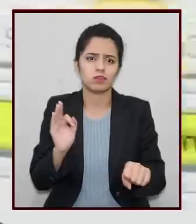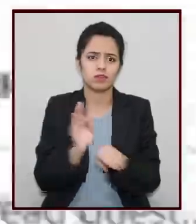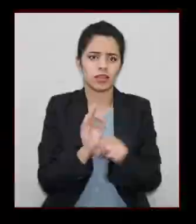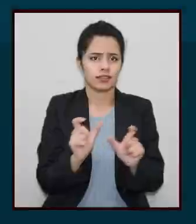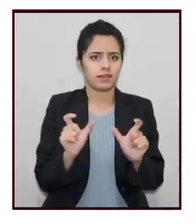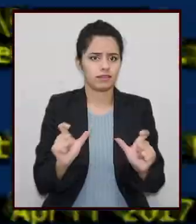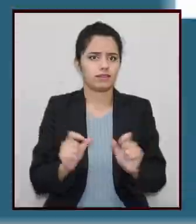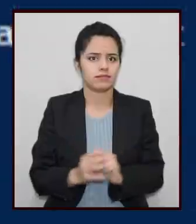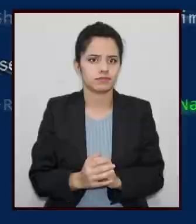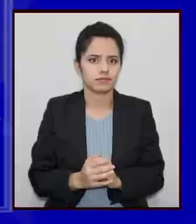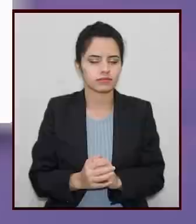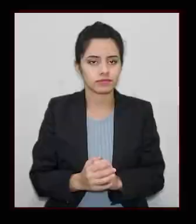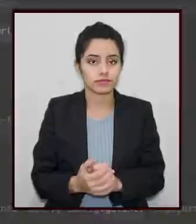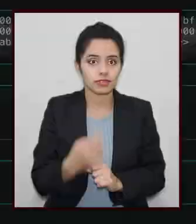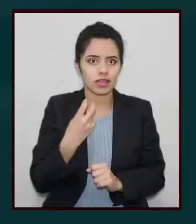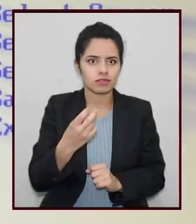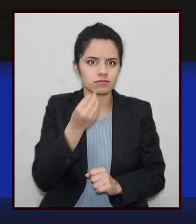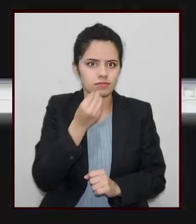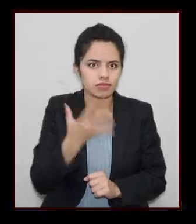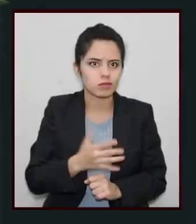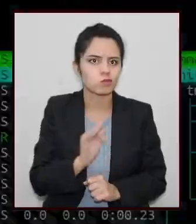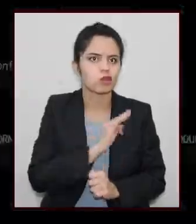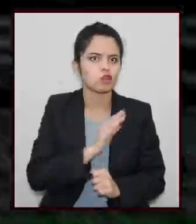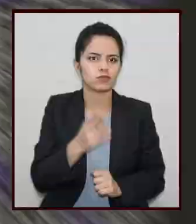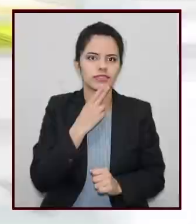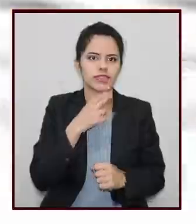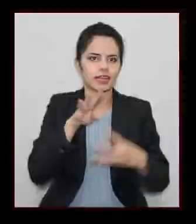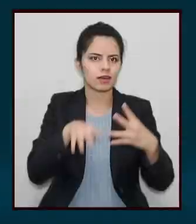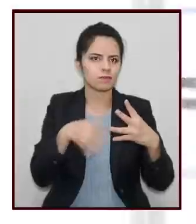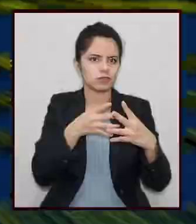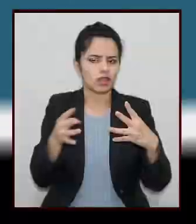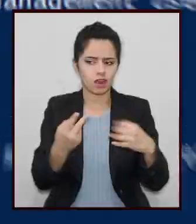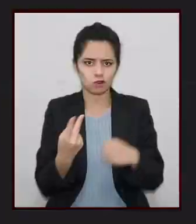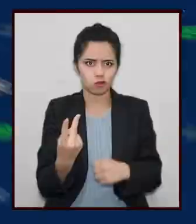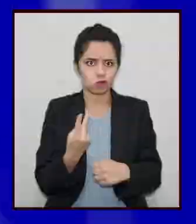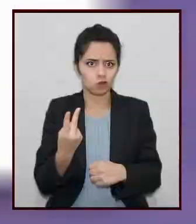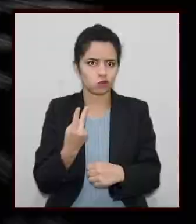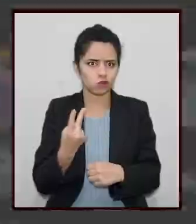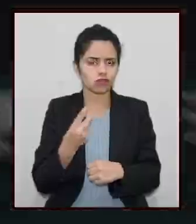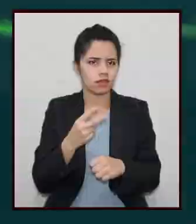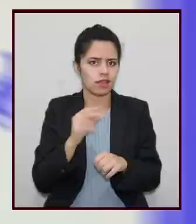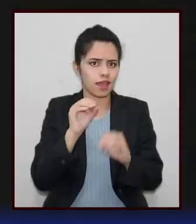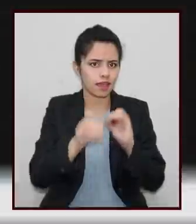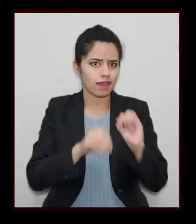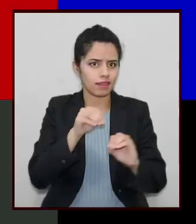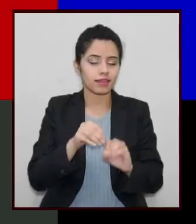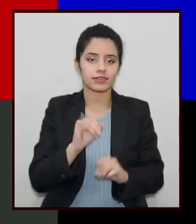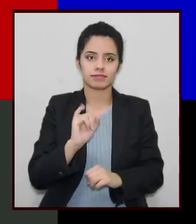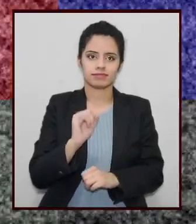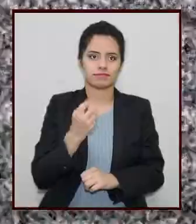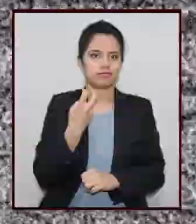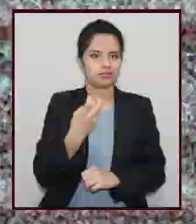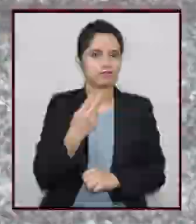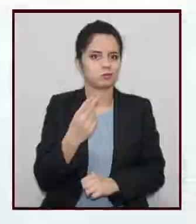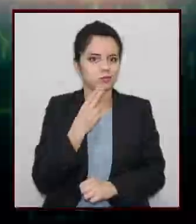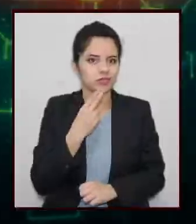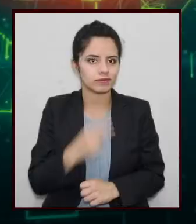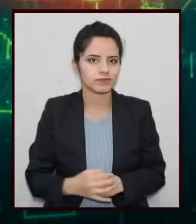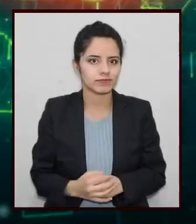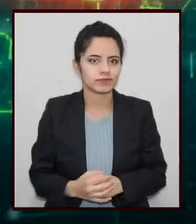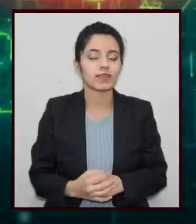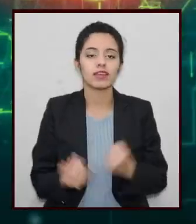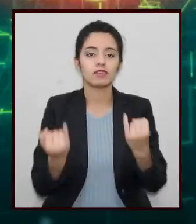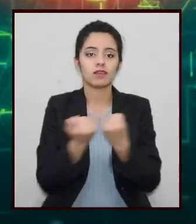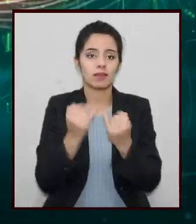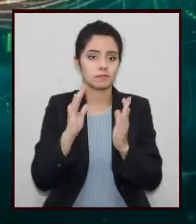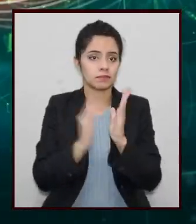Está genial. Deberíamos usarla para hacer nuestra contabilidad simultáneamente, Axel. Sí, Gaby, qué buena idea. Es súper útil.